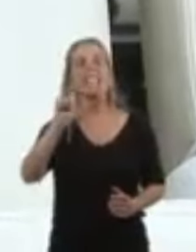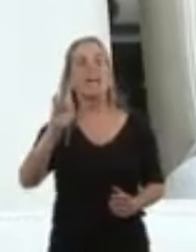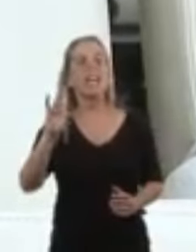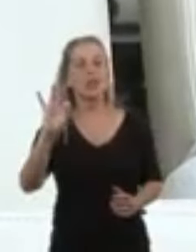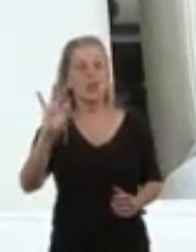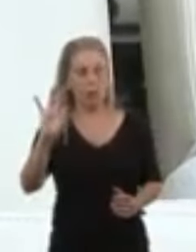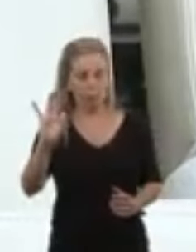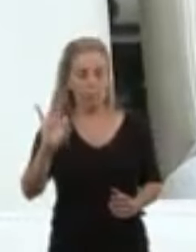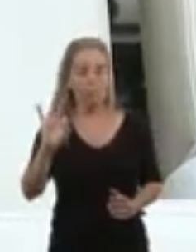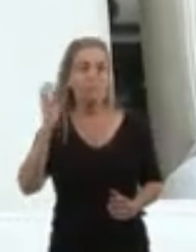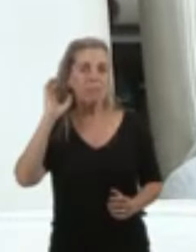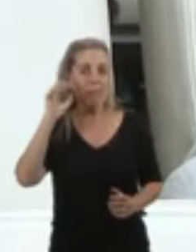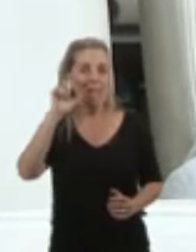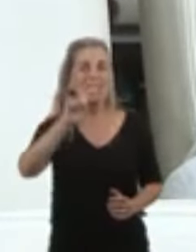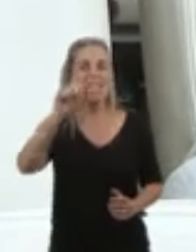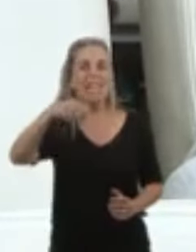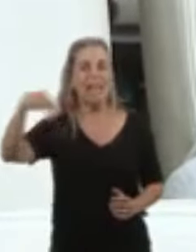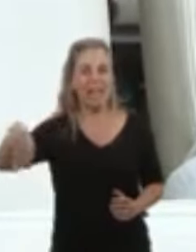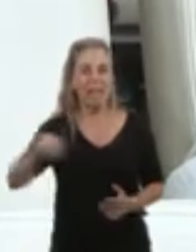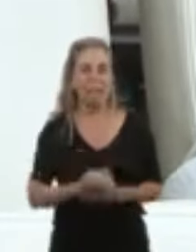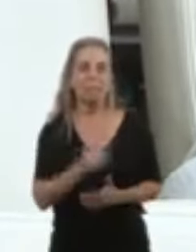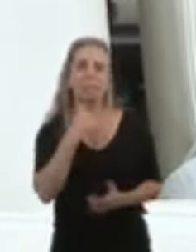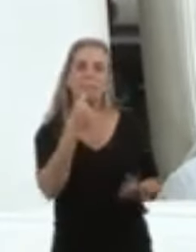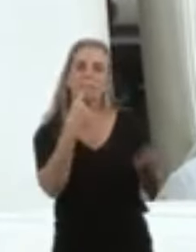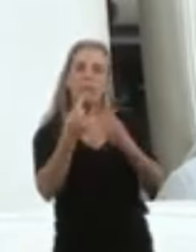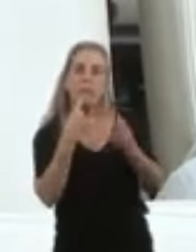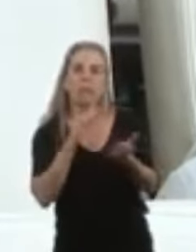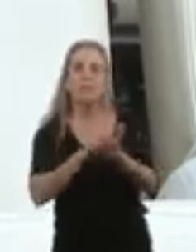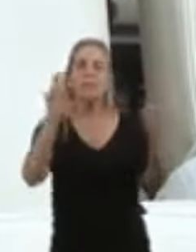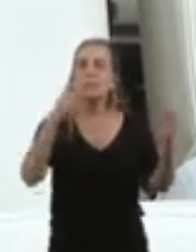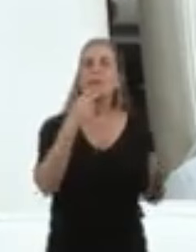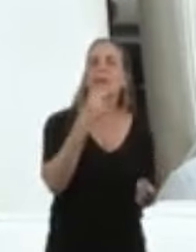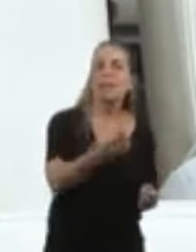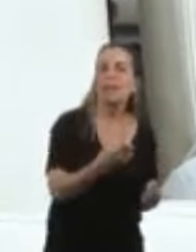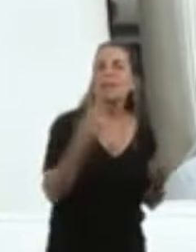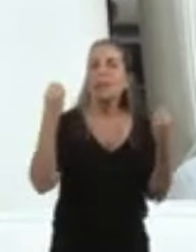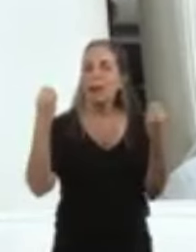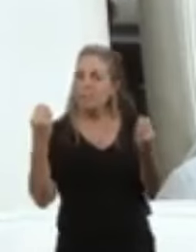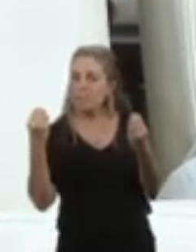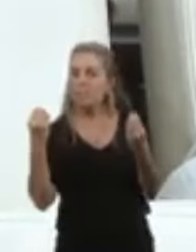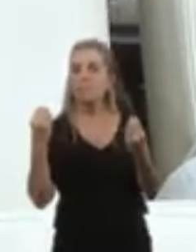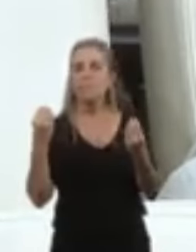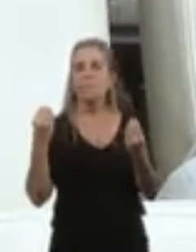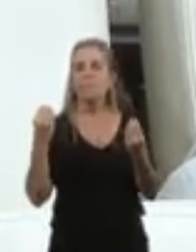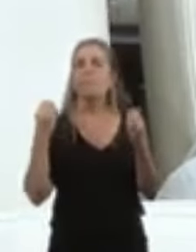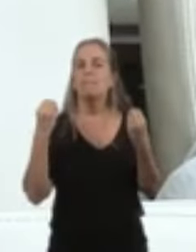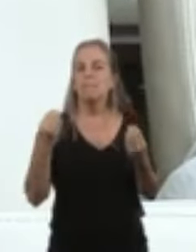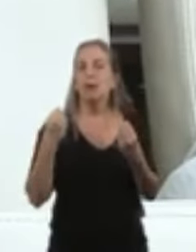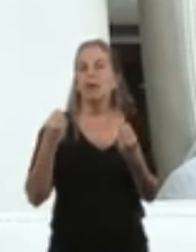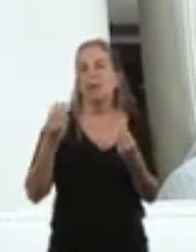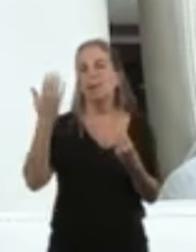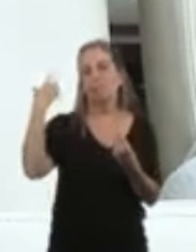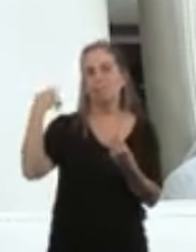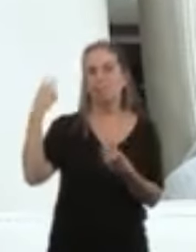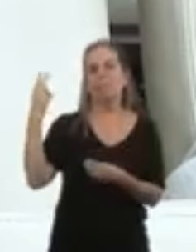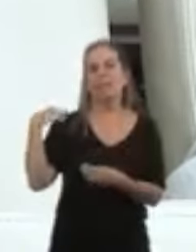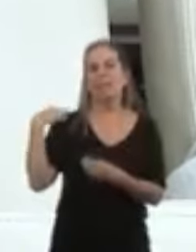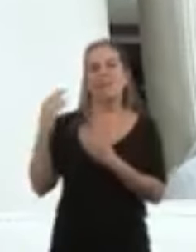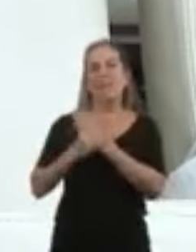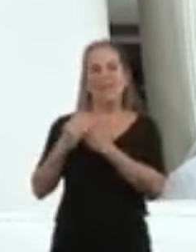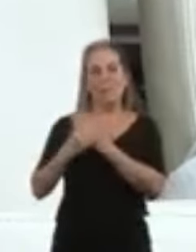radio le quiero hacer preguntas vinculadas al tema energético en especial percusiones originadas por los dichos del jefe de gabinete